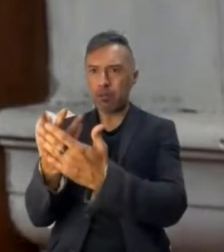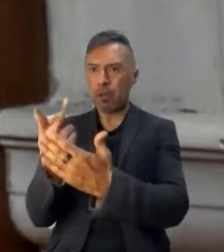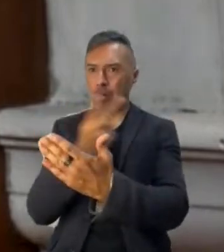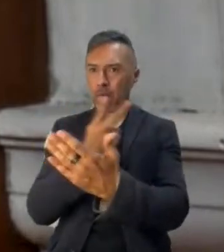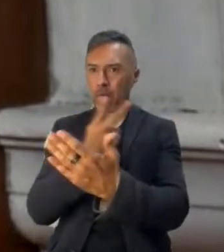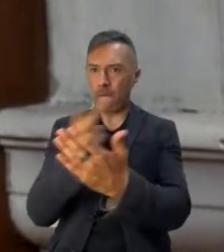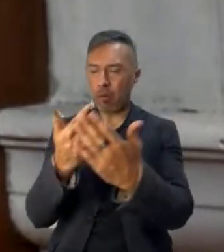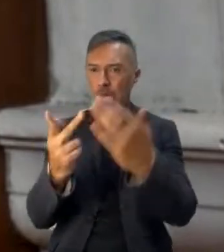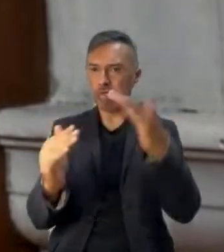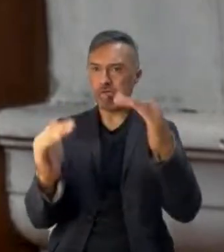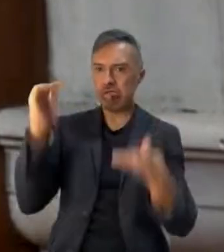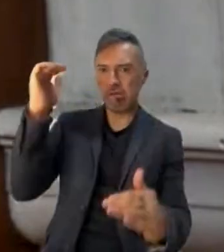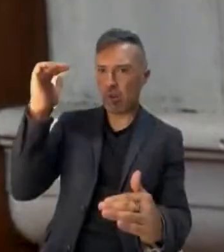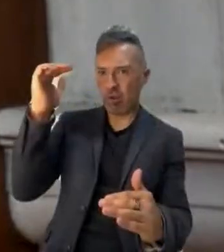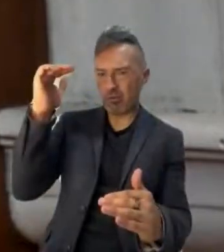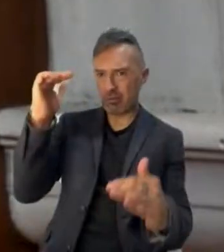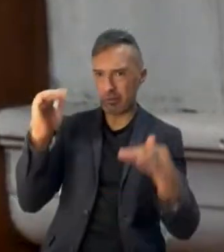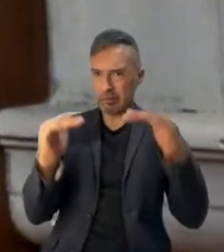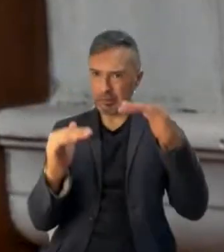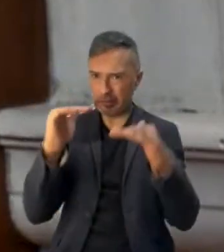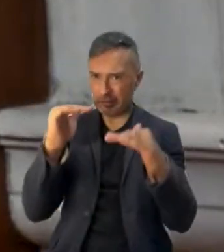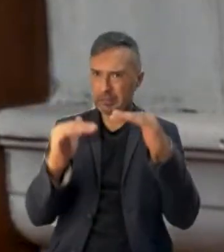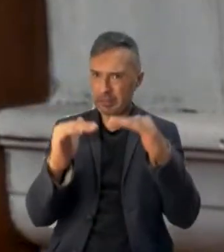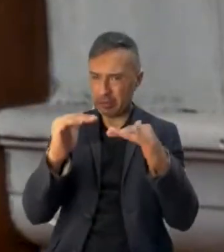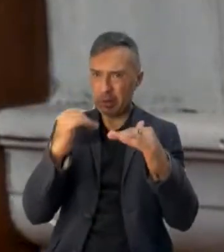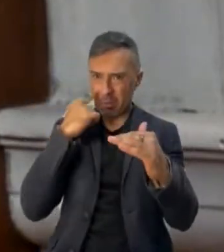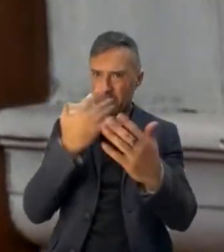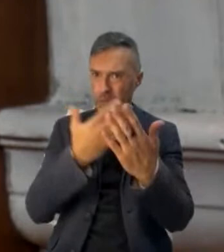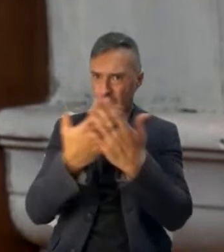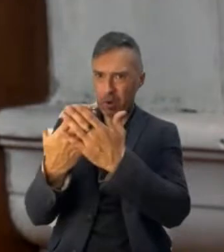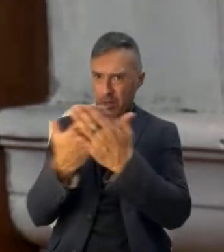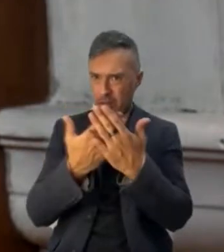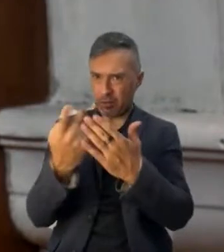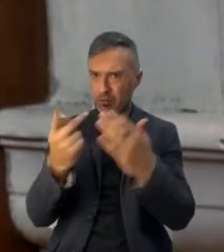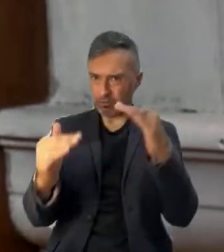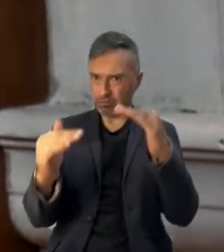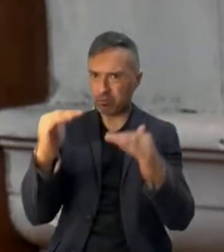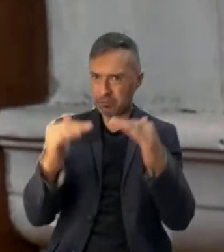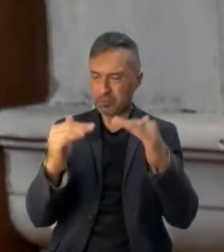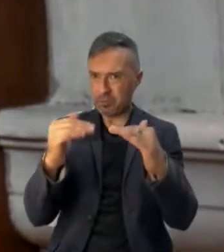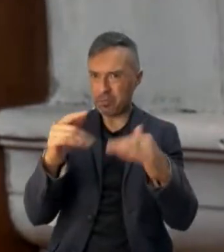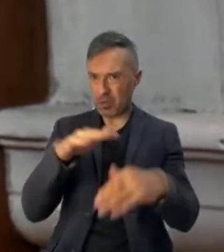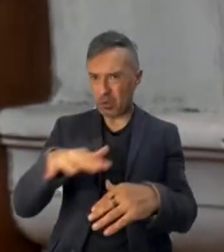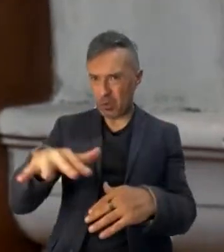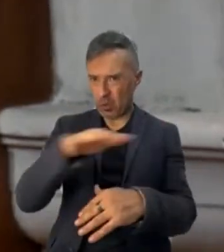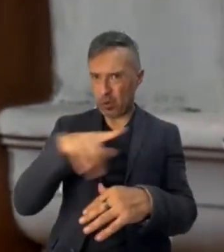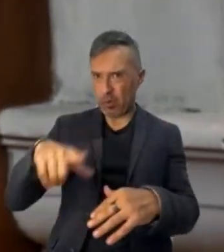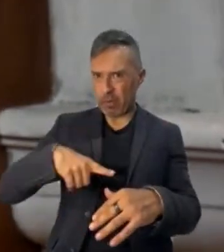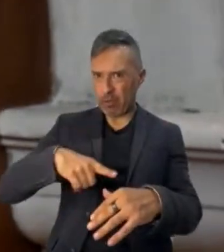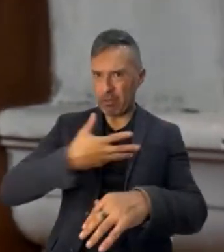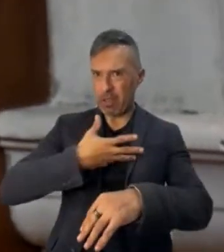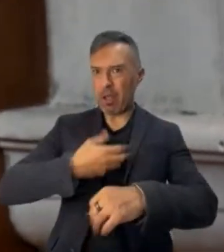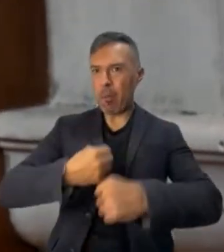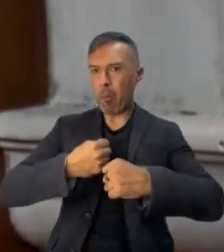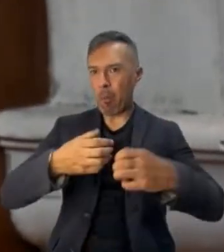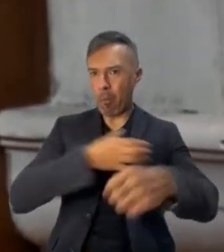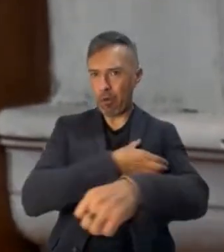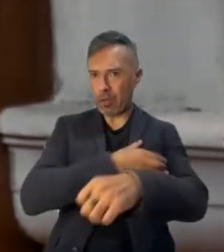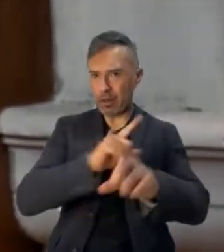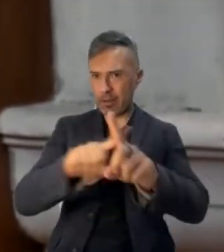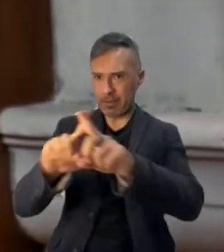Estado. Por ello comentamos que, miren, hay 17 millones de